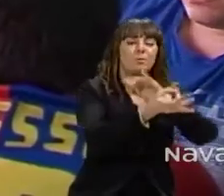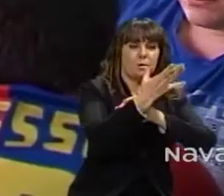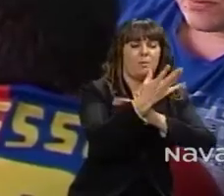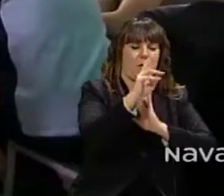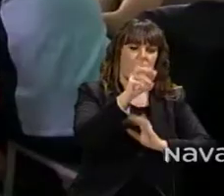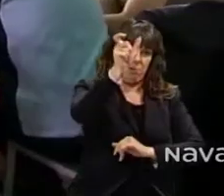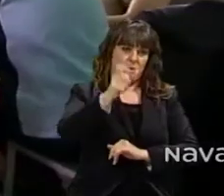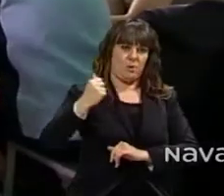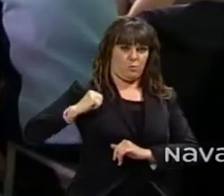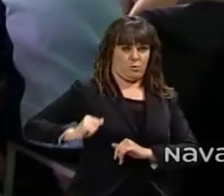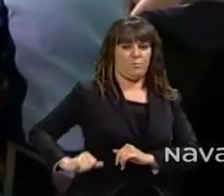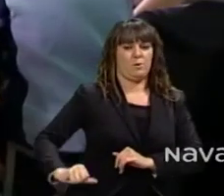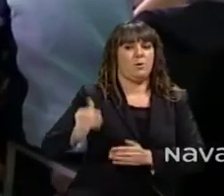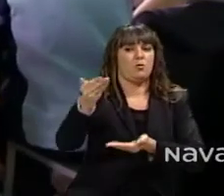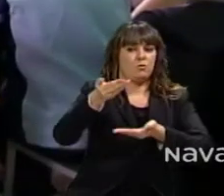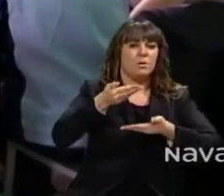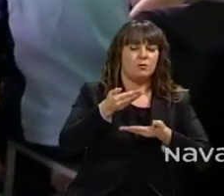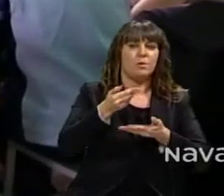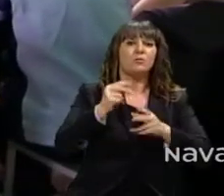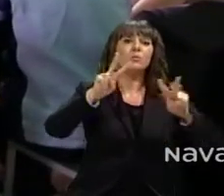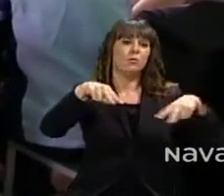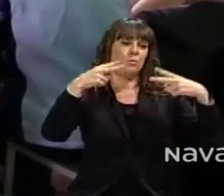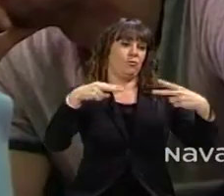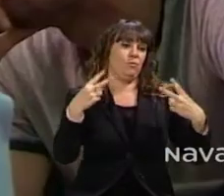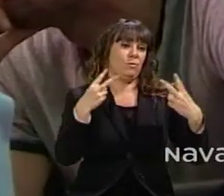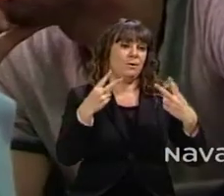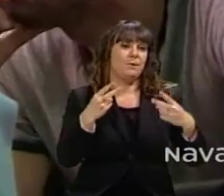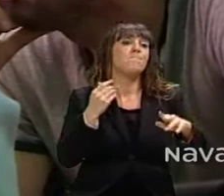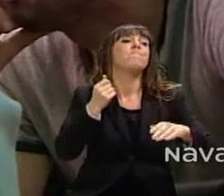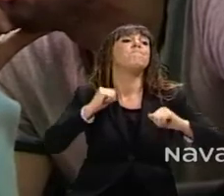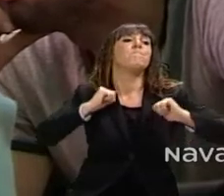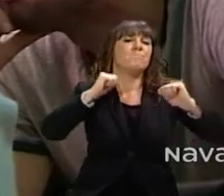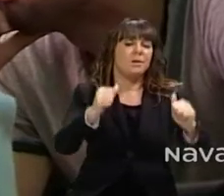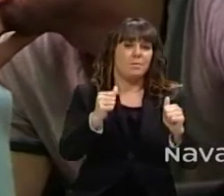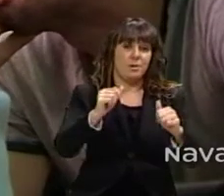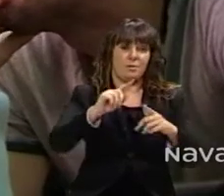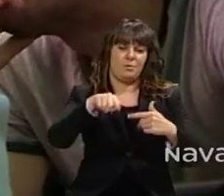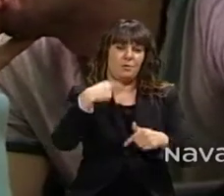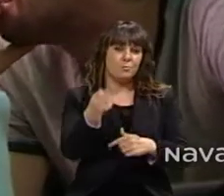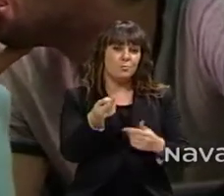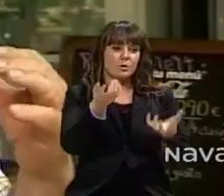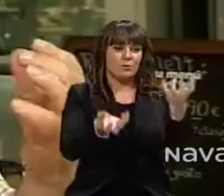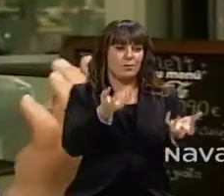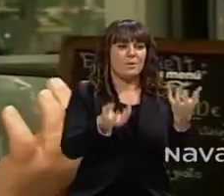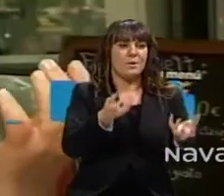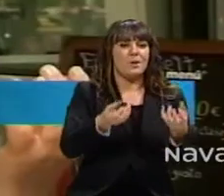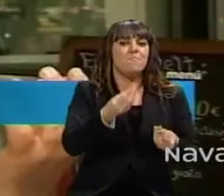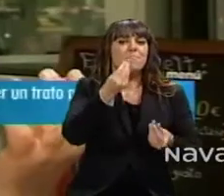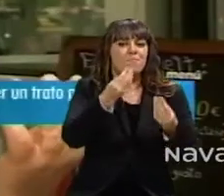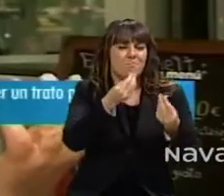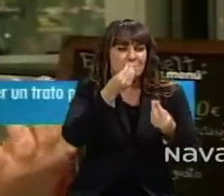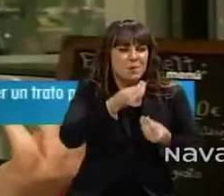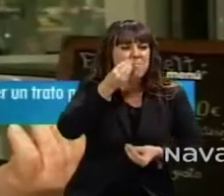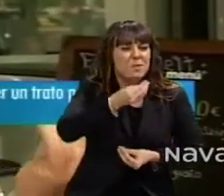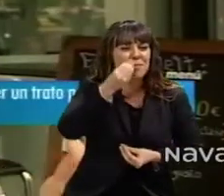profesionales, decidimos meternos a la hostelería. Pero luego yo, si soy capaz de hacer las cosas más ricas, más mejor elaboradas,